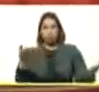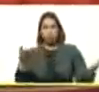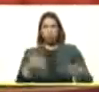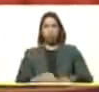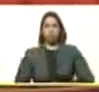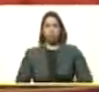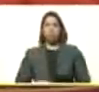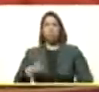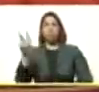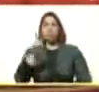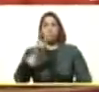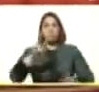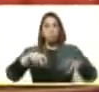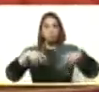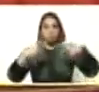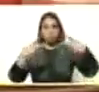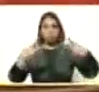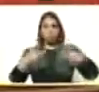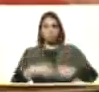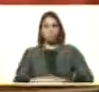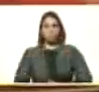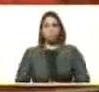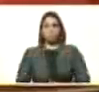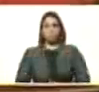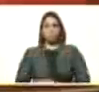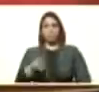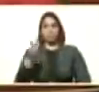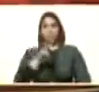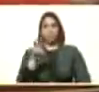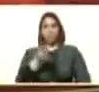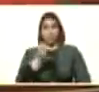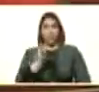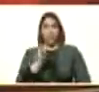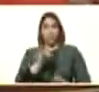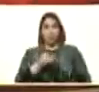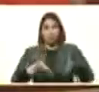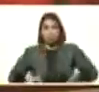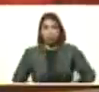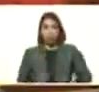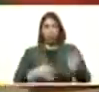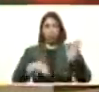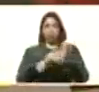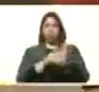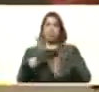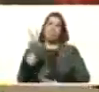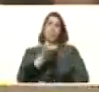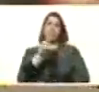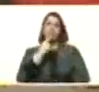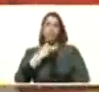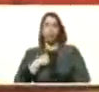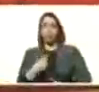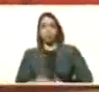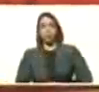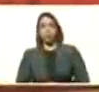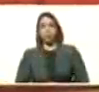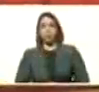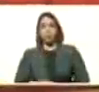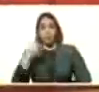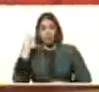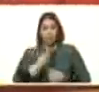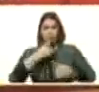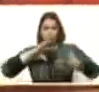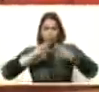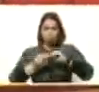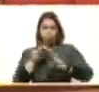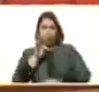la Venezuela nueva, la Venezuela que ha emergido, la Venezuela que nos dice que tenemos que adaptarnos